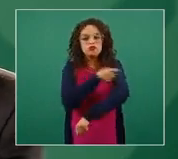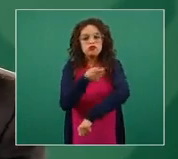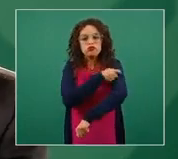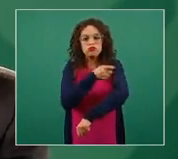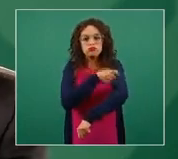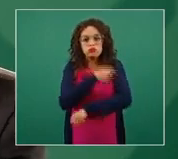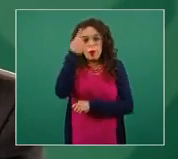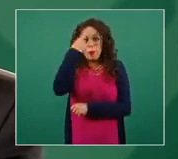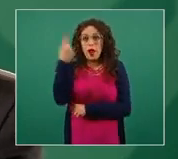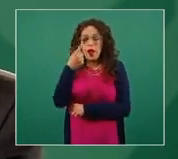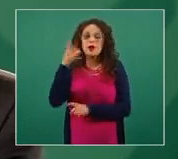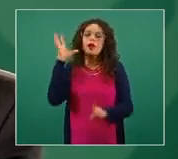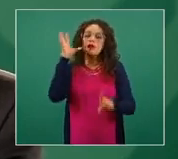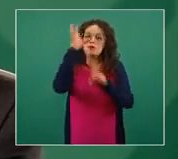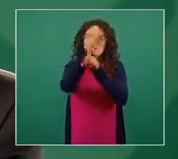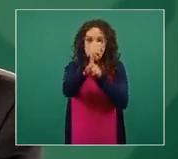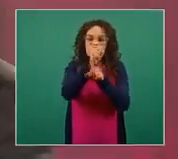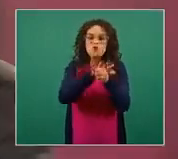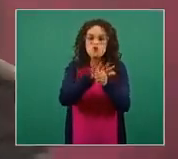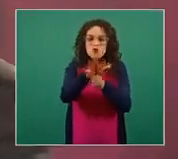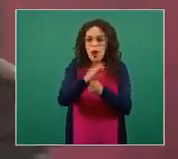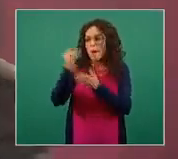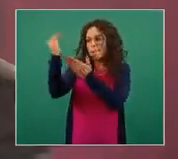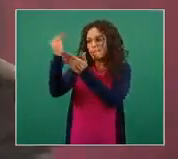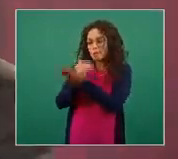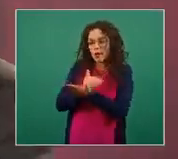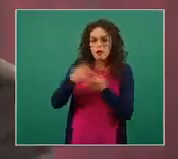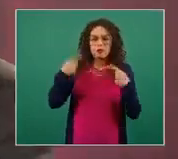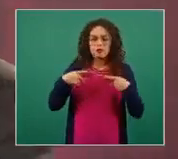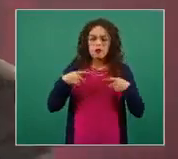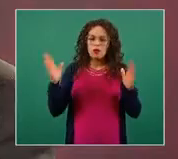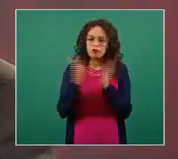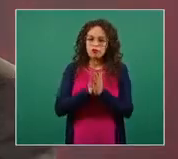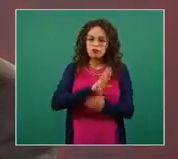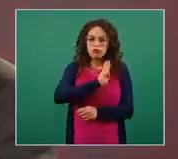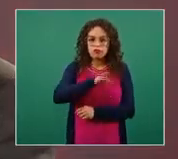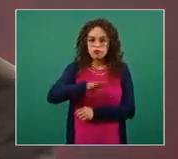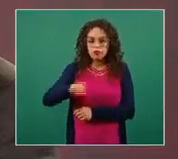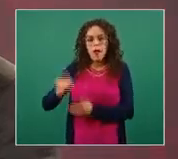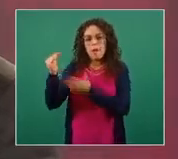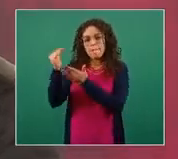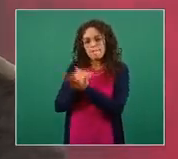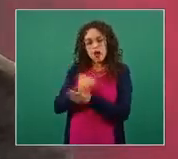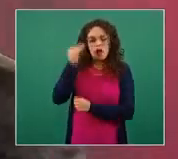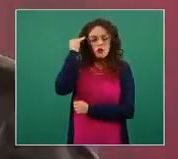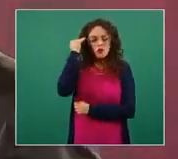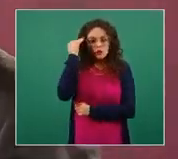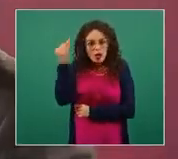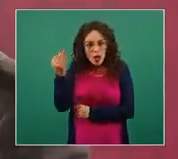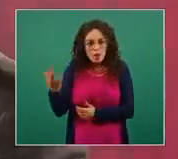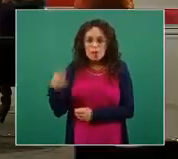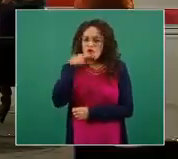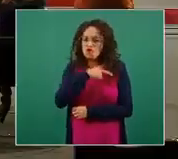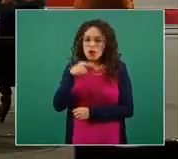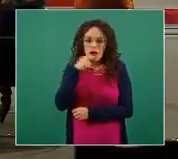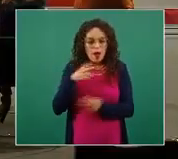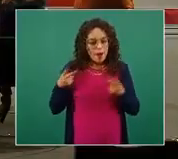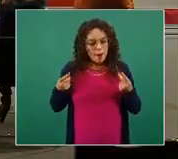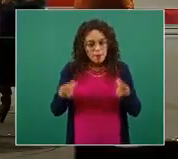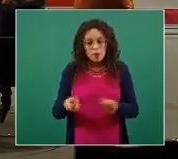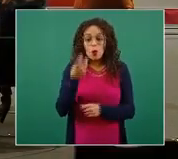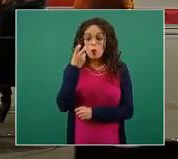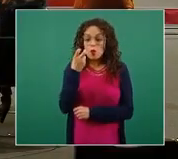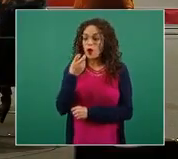es reducir la mortalidad en el tiempo más corto posible. Entonces, por eso necesitamos un operativo como